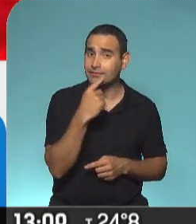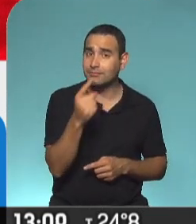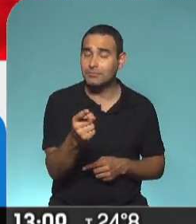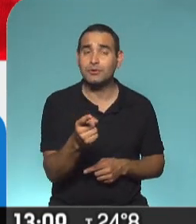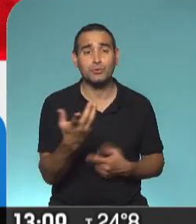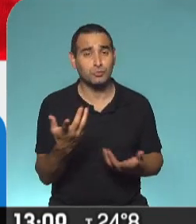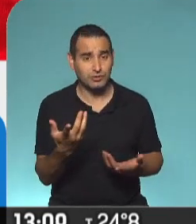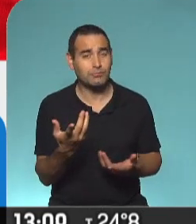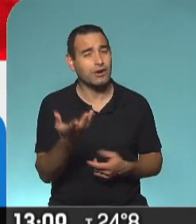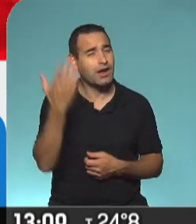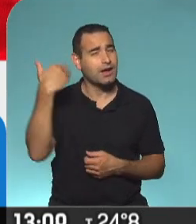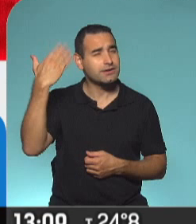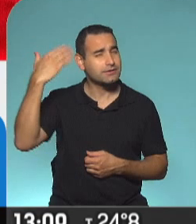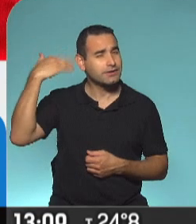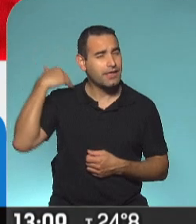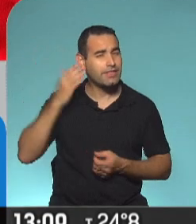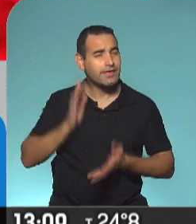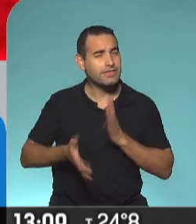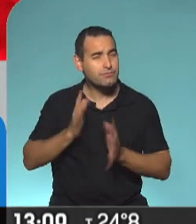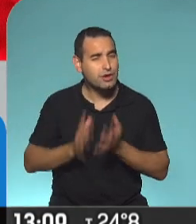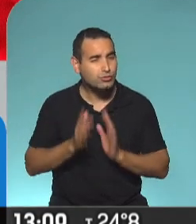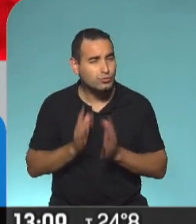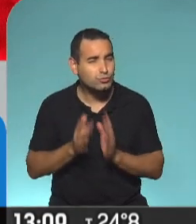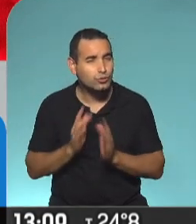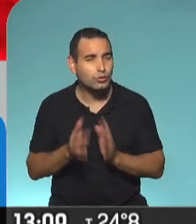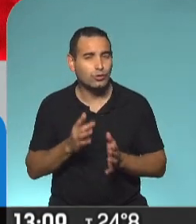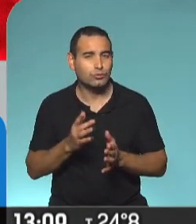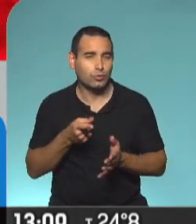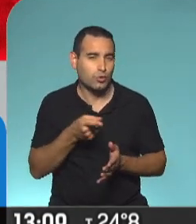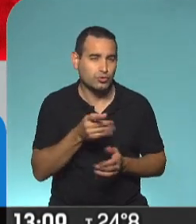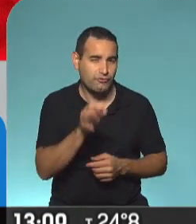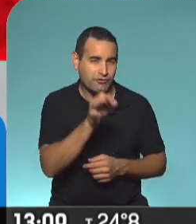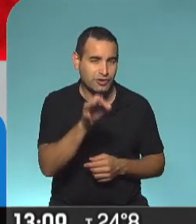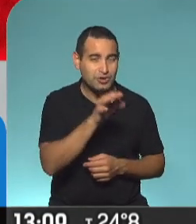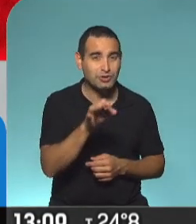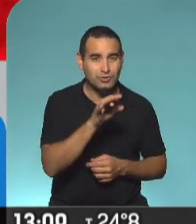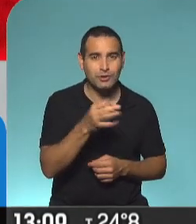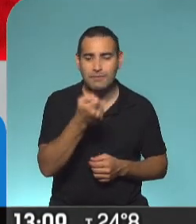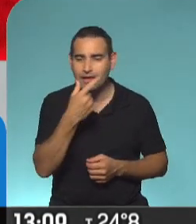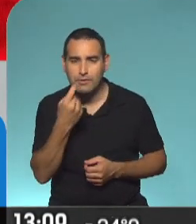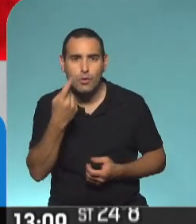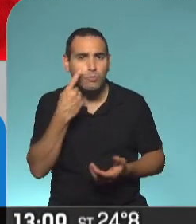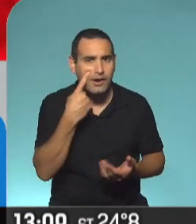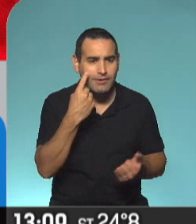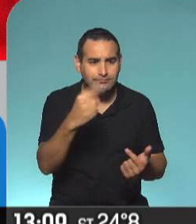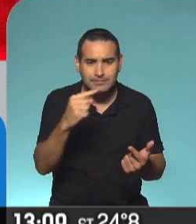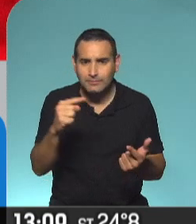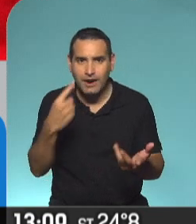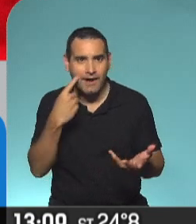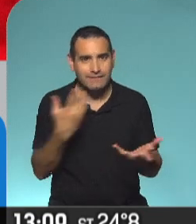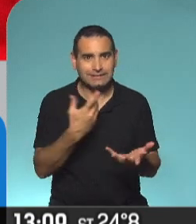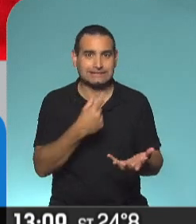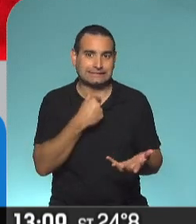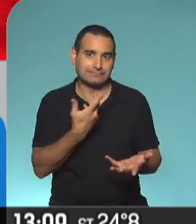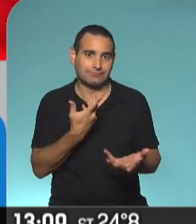un principio, en los primeros tratamientos, en las primeras intenciones de utilizar medicamentos conocidos para poder mejorar